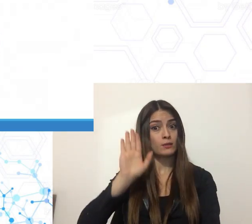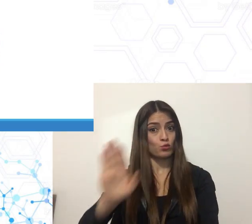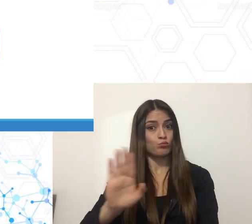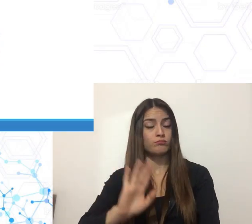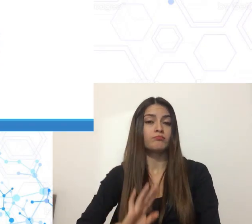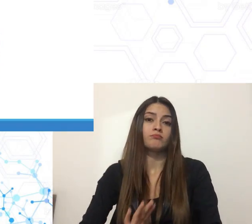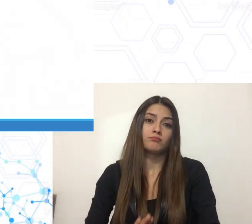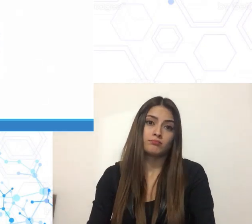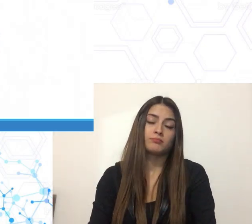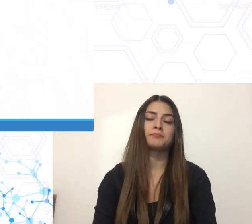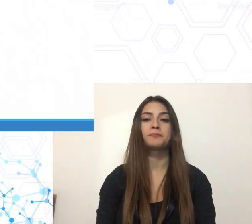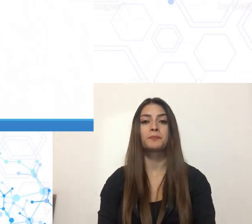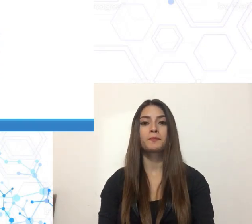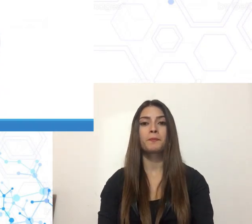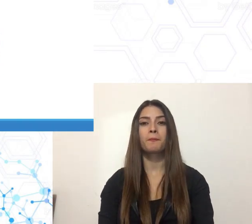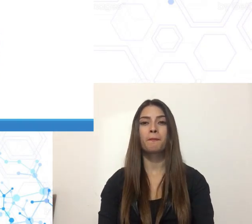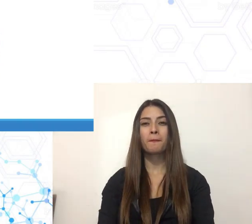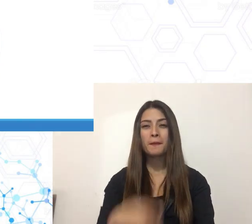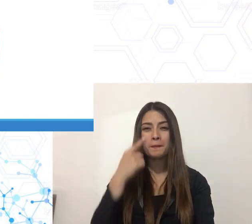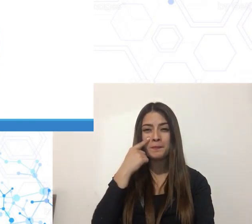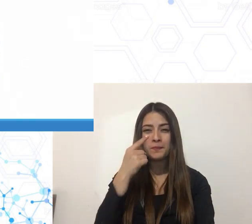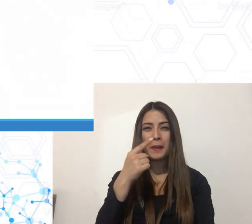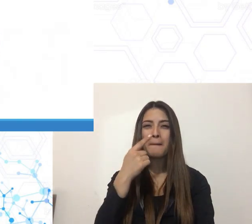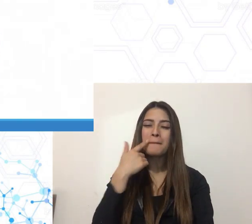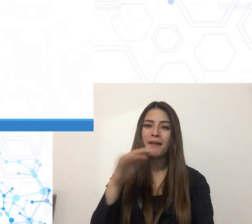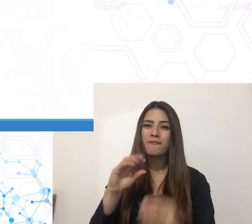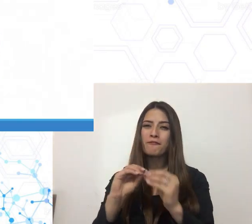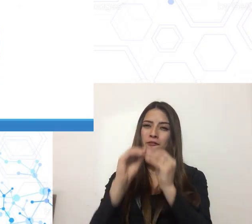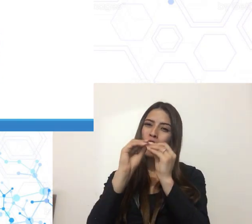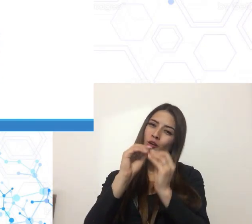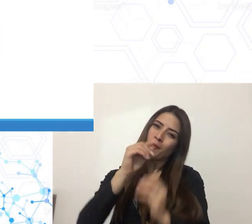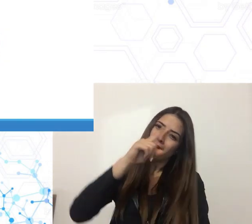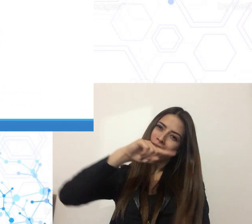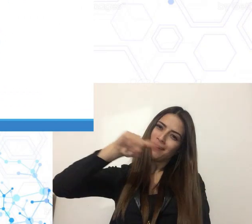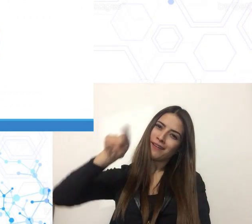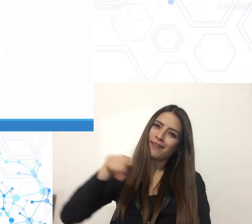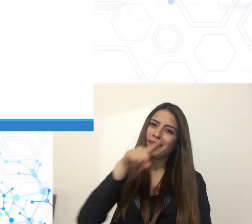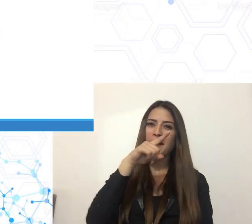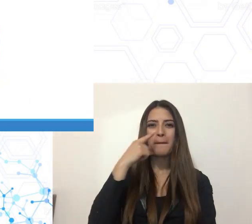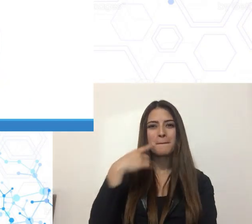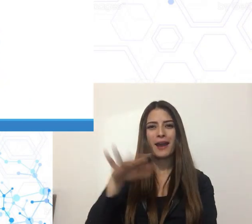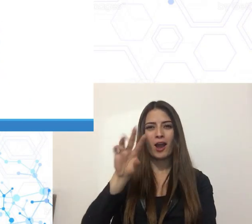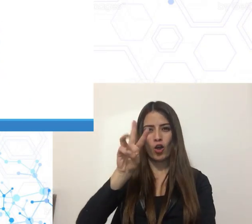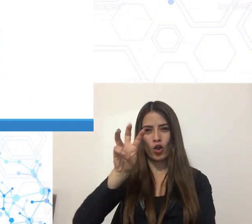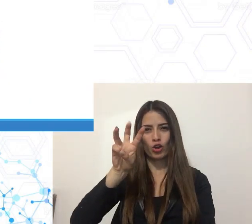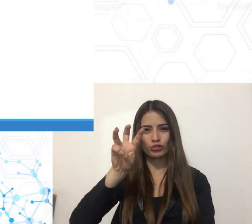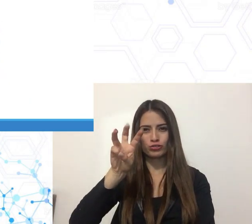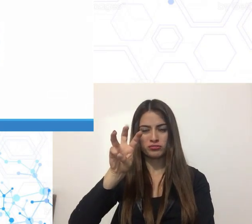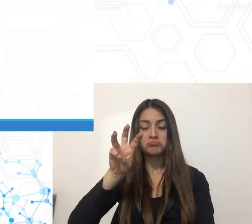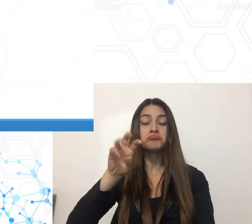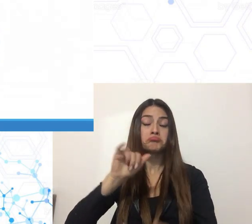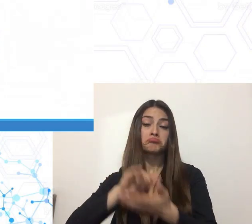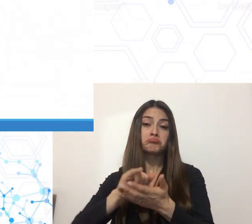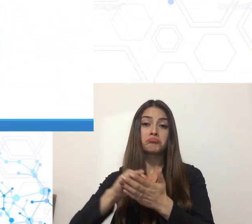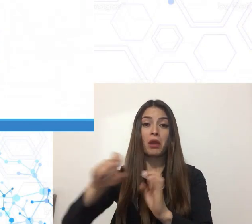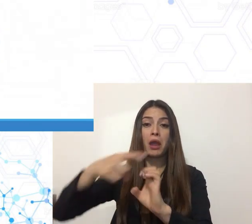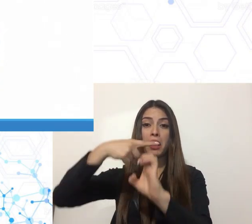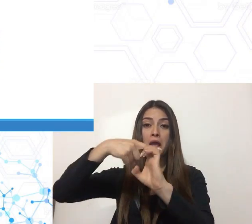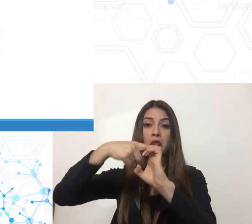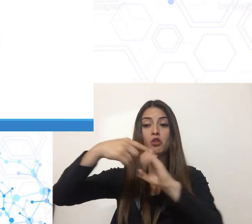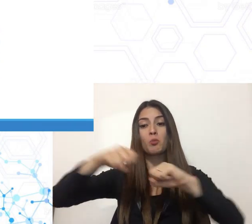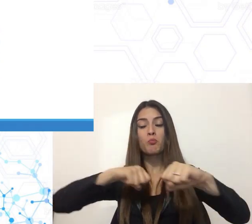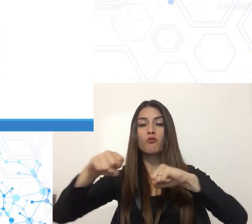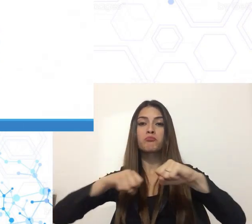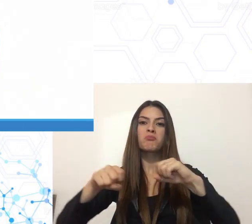formas podían tener aquí como lo que estoy observando, una forma como un 8, en donde los electrones se iban a mover de